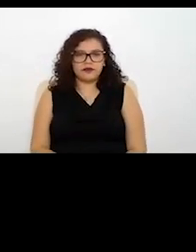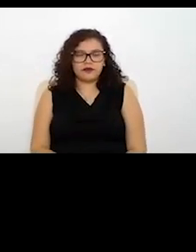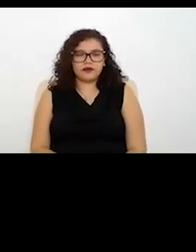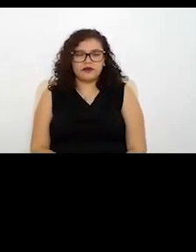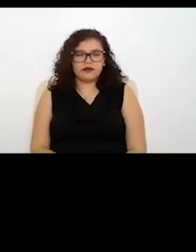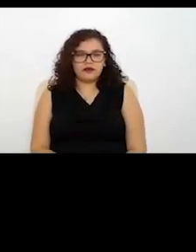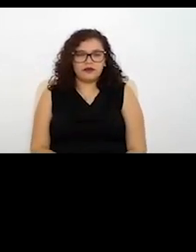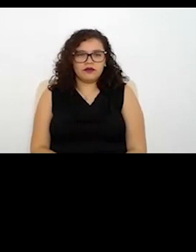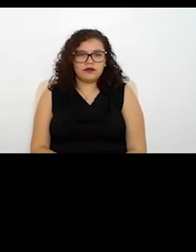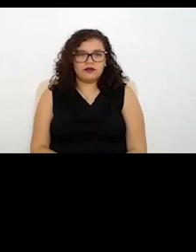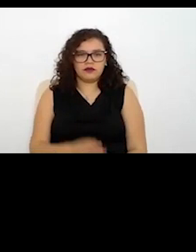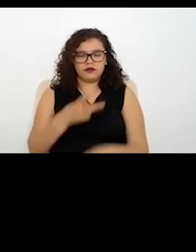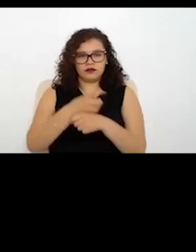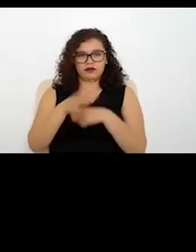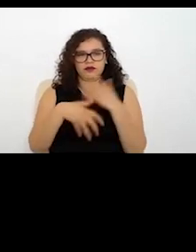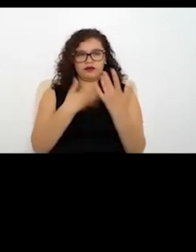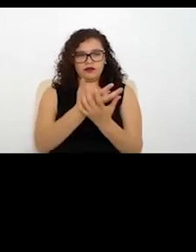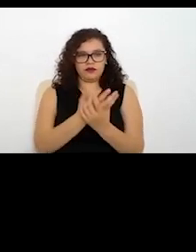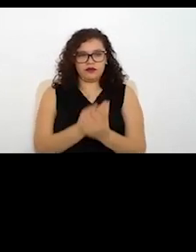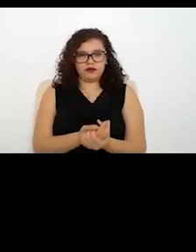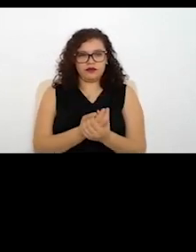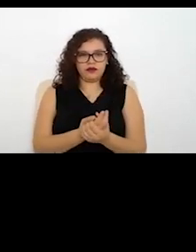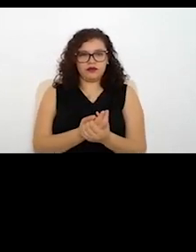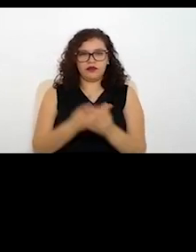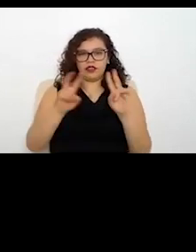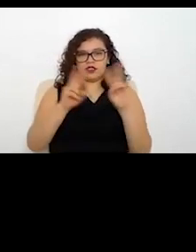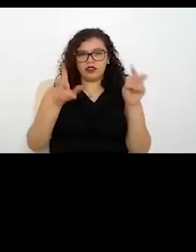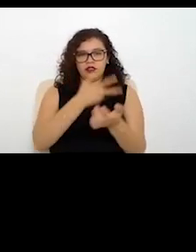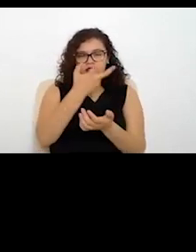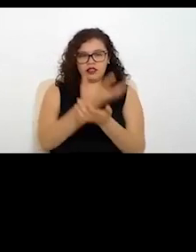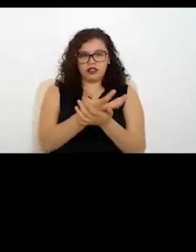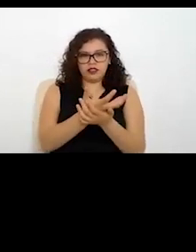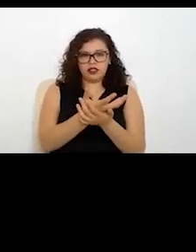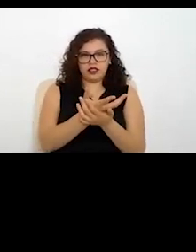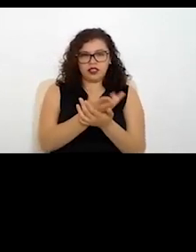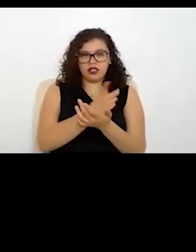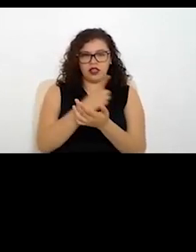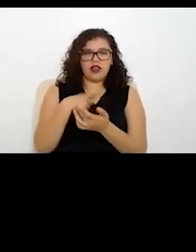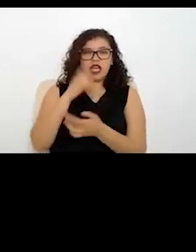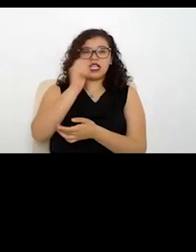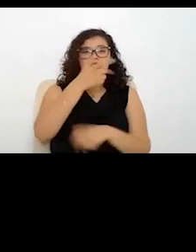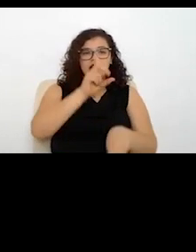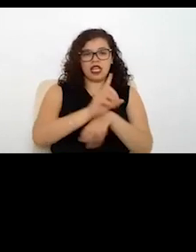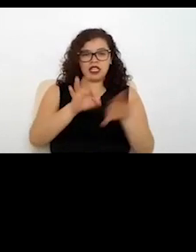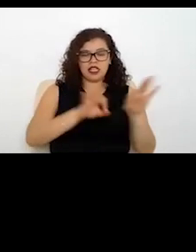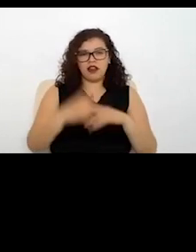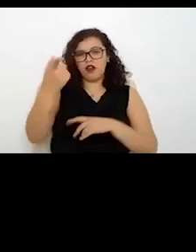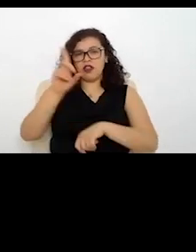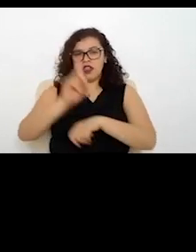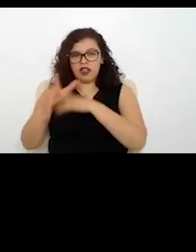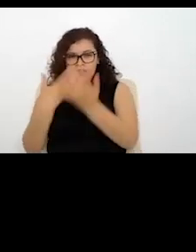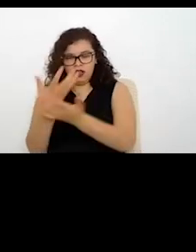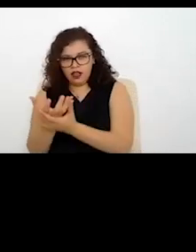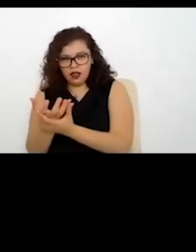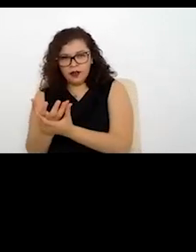elemento sería el descanso. En el tema de descanso estamos hablando de que se tiene que tener al menos por 6 días de trabajo un día de descanso